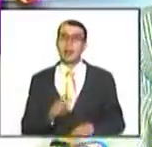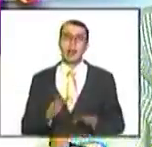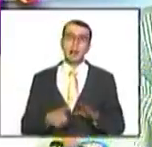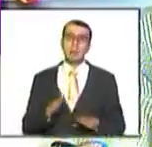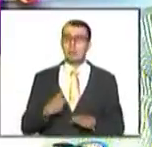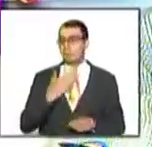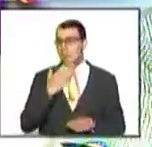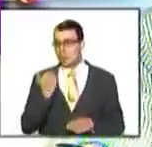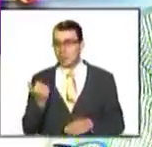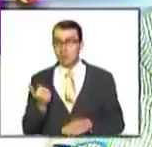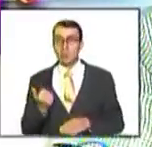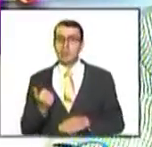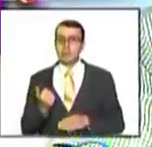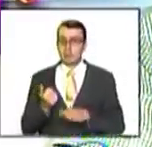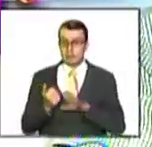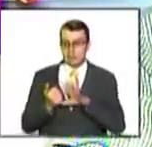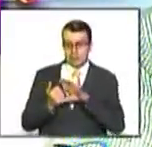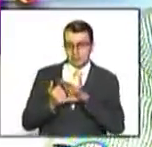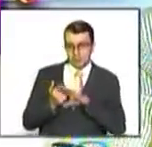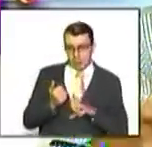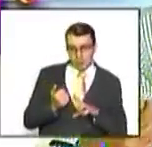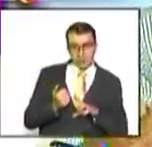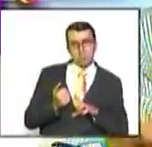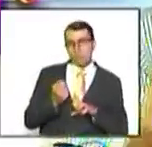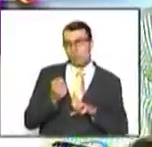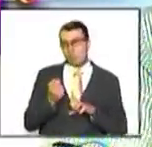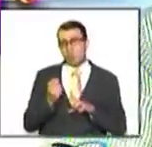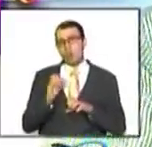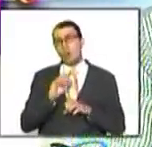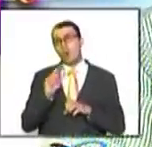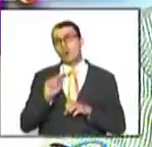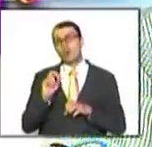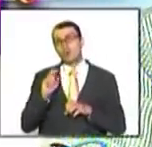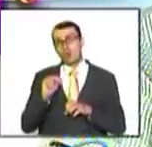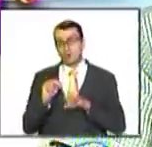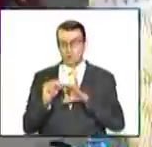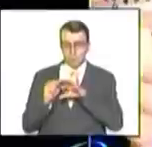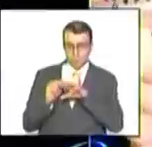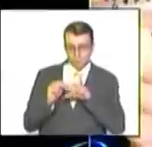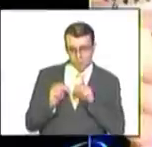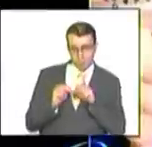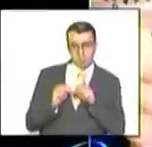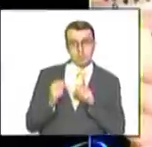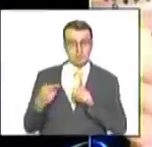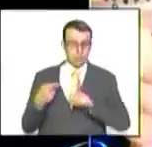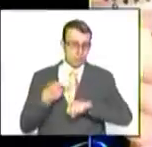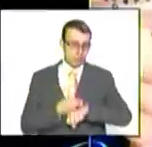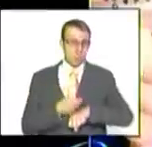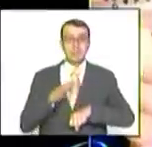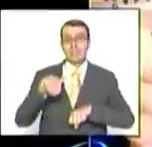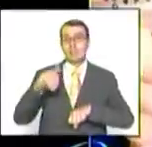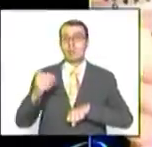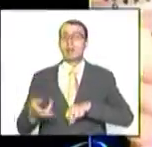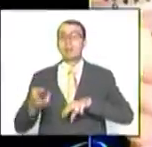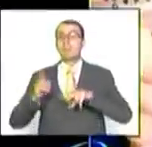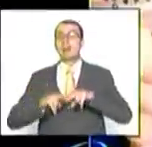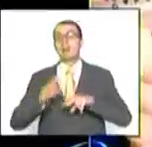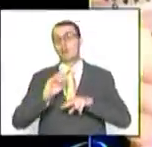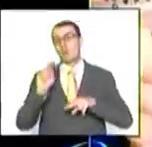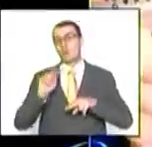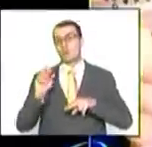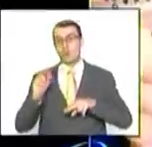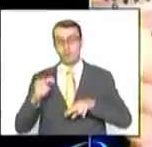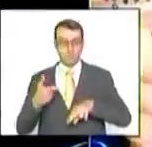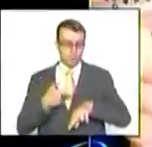ozono, aplicar ese plasma ya enriquecido y volver a aplicar otro poco de ozono. Agiliza, da mejores